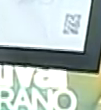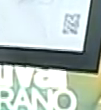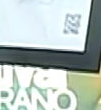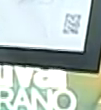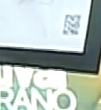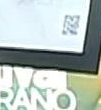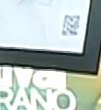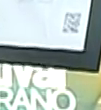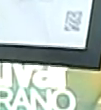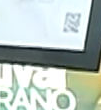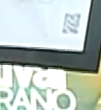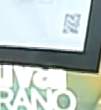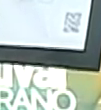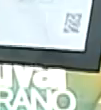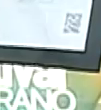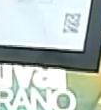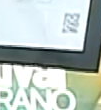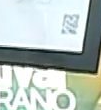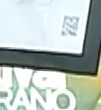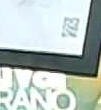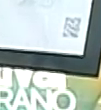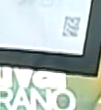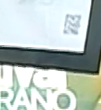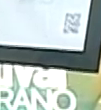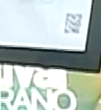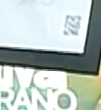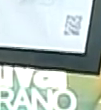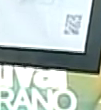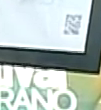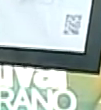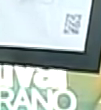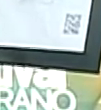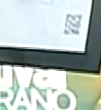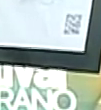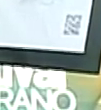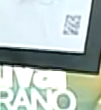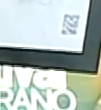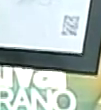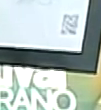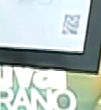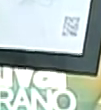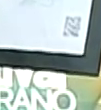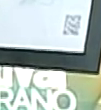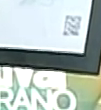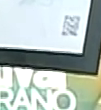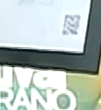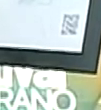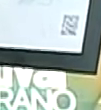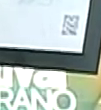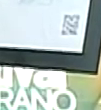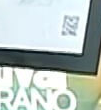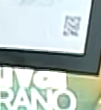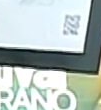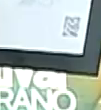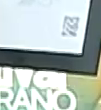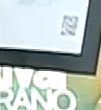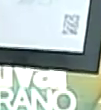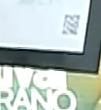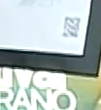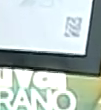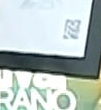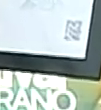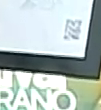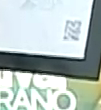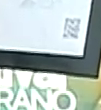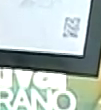pueda monetizar. El certificado dura un año, pero en condiciones especiales para la caja de ahorro, los pensionados, el